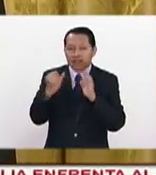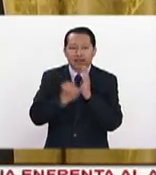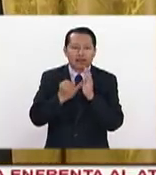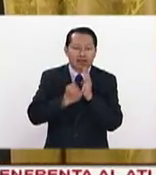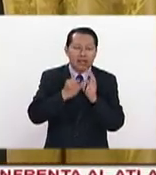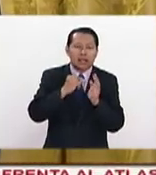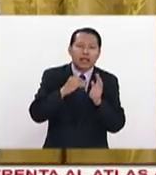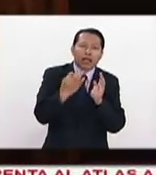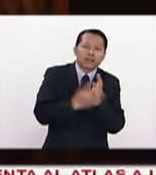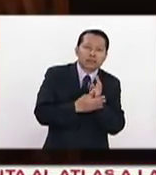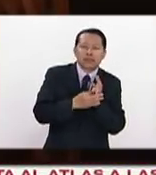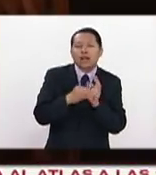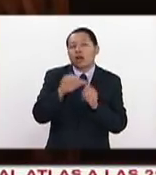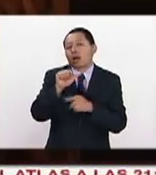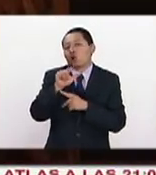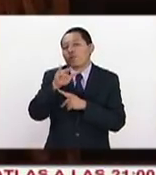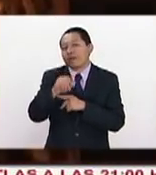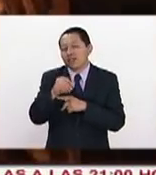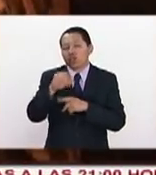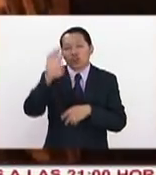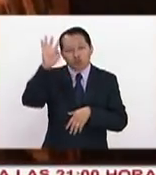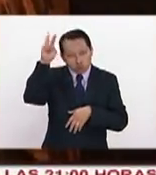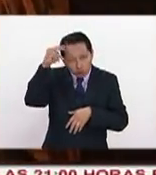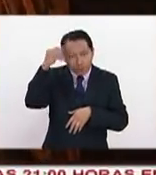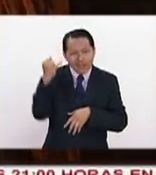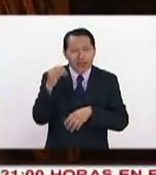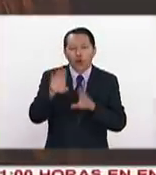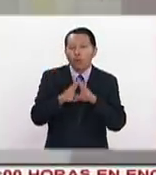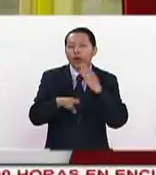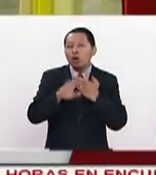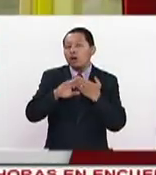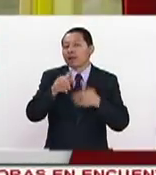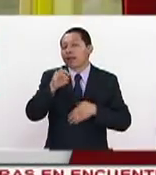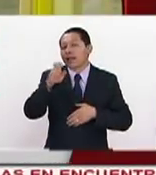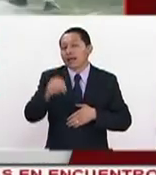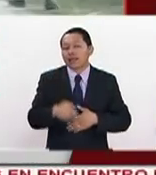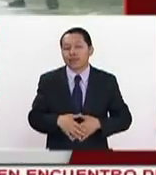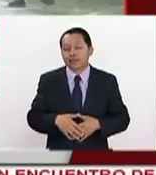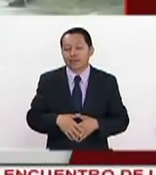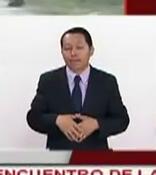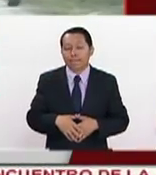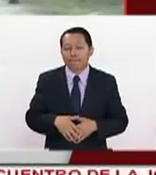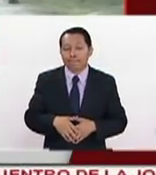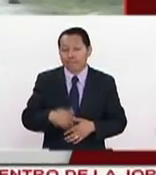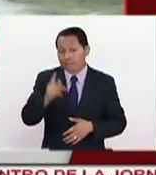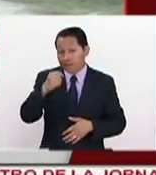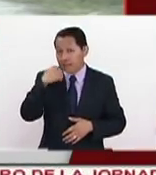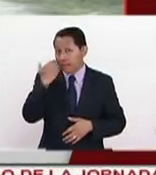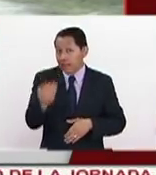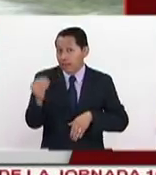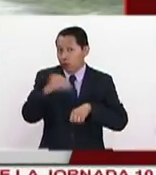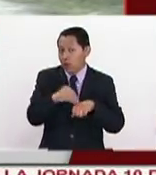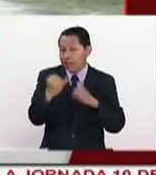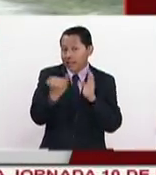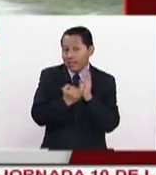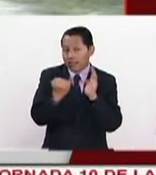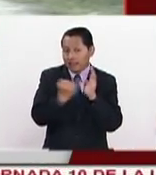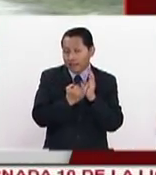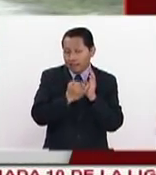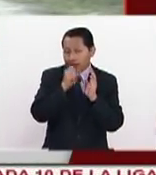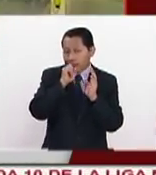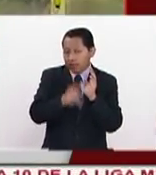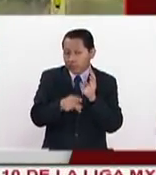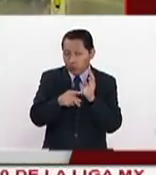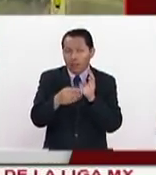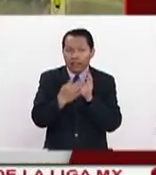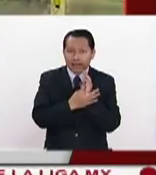de acero y aluminio por parte de Trump y cómo afecta al Telecán. El aspecto de querer imponer aranceles